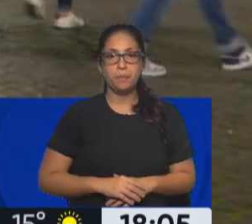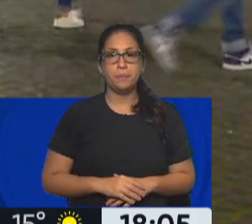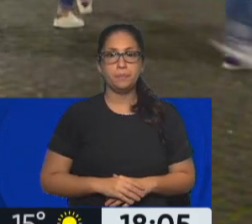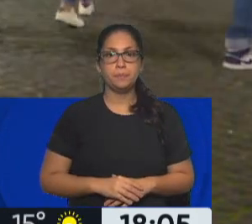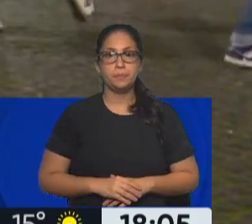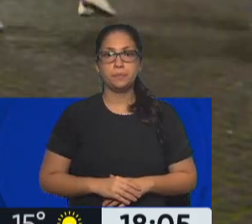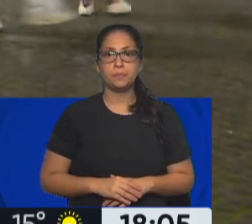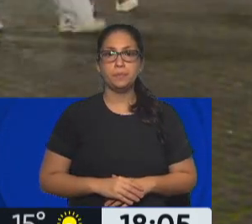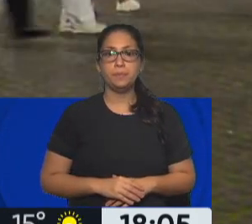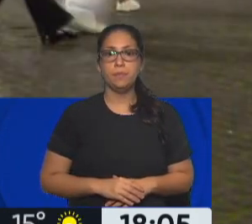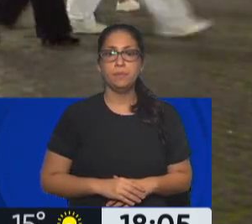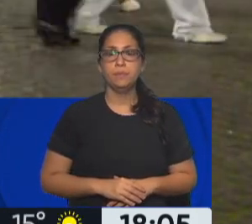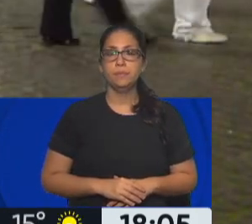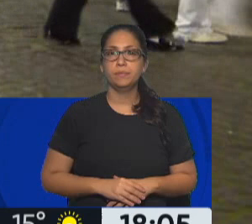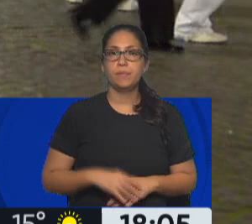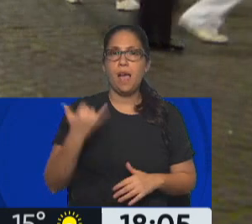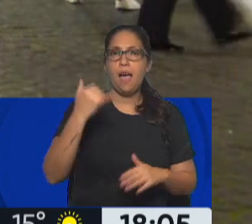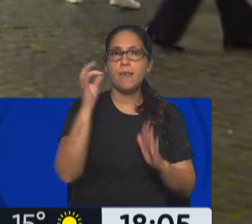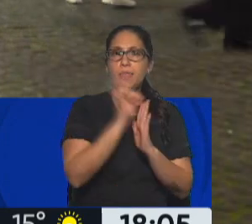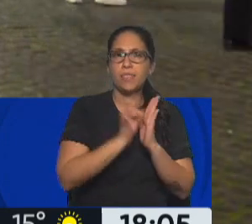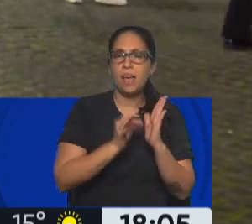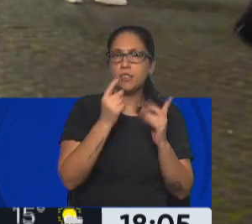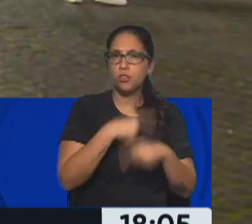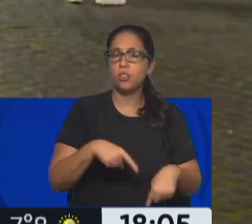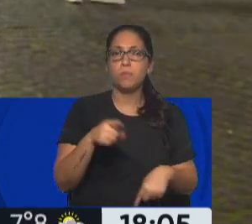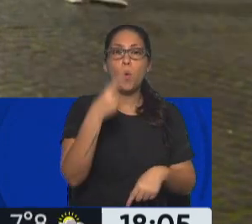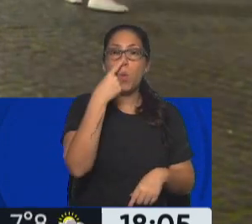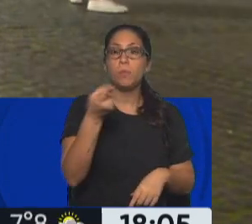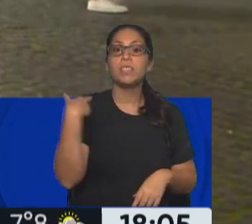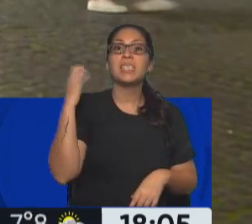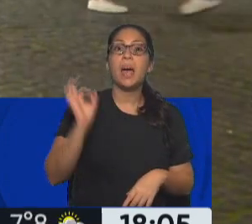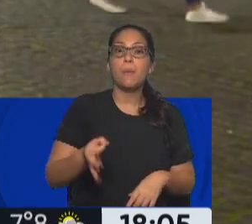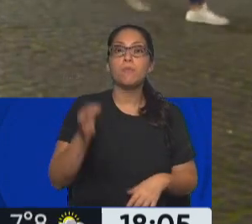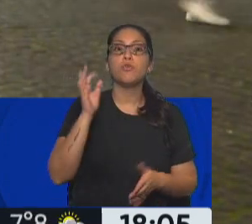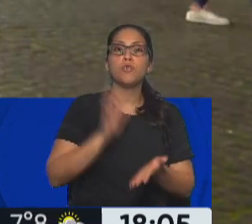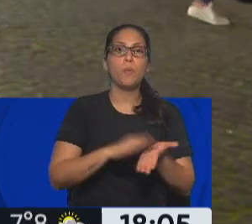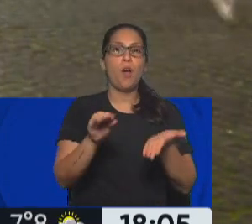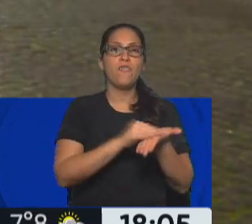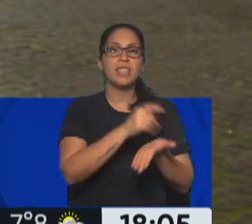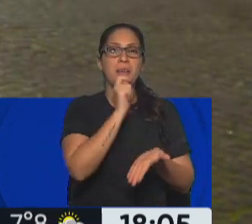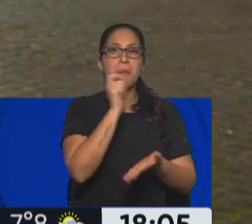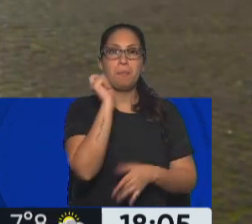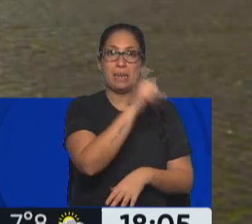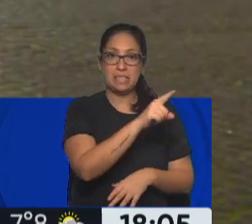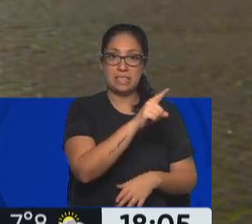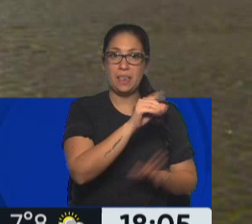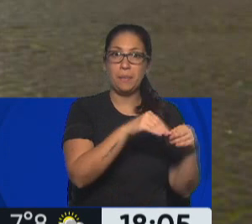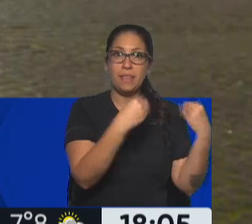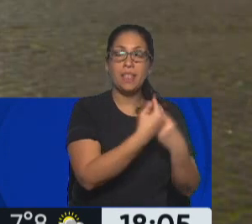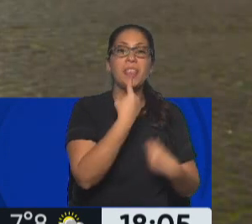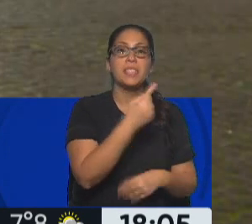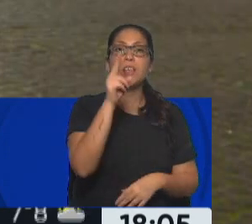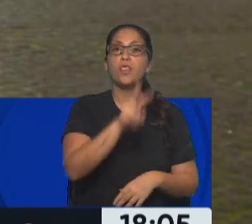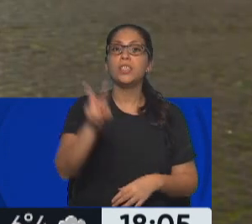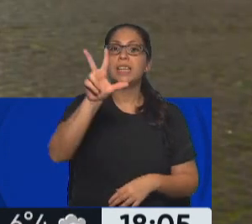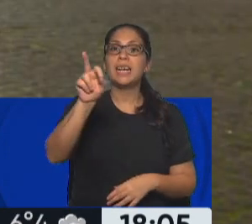hay un montón de cuestiones, porque la verdad, el último dato que tenemos de la estampa vaticana, que es la oficina de prensa, señalaba que